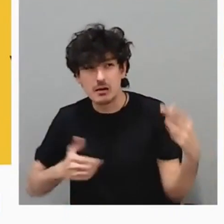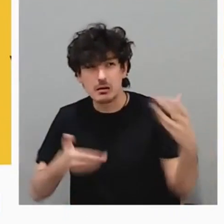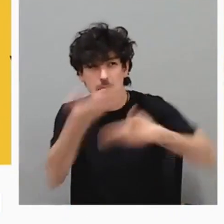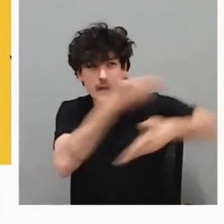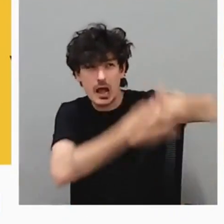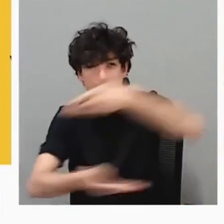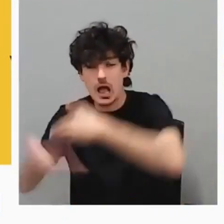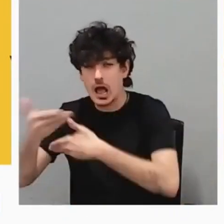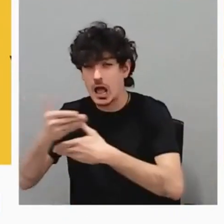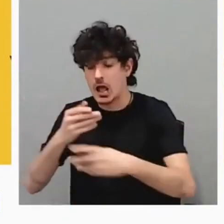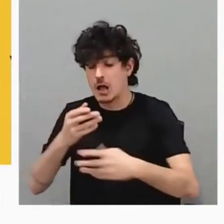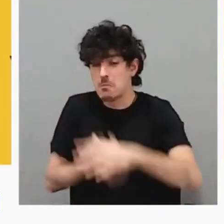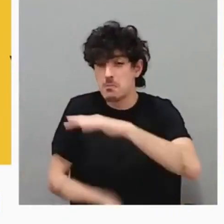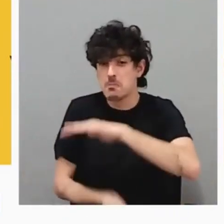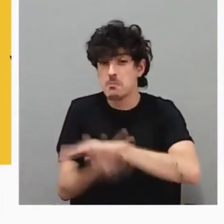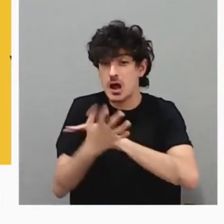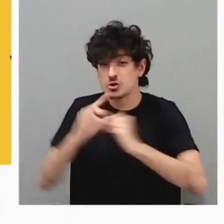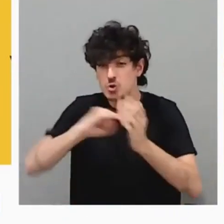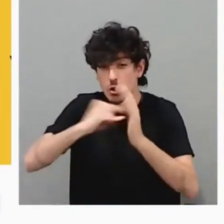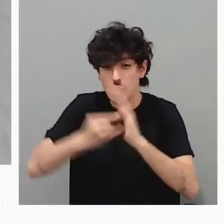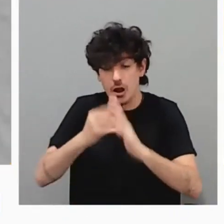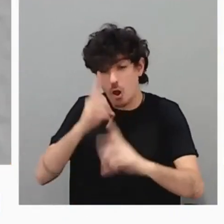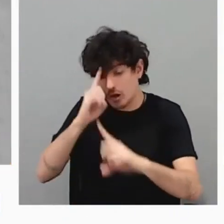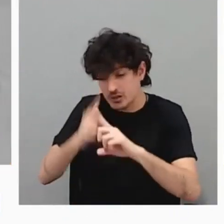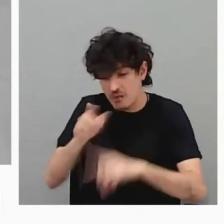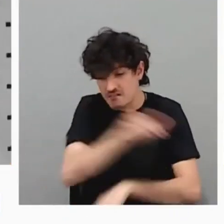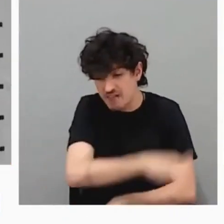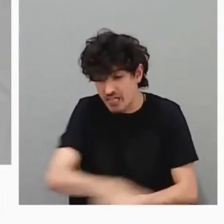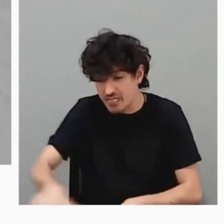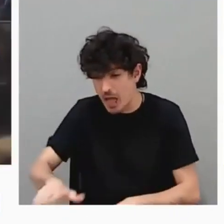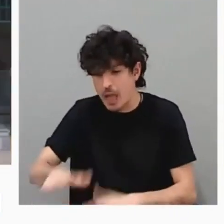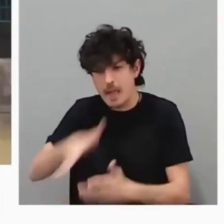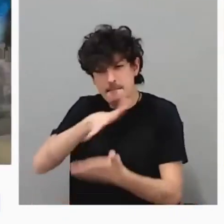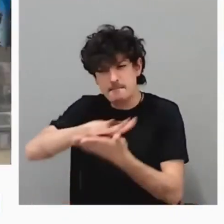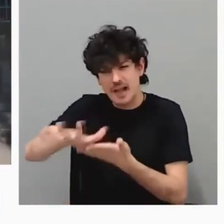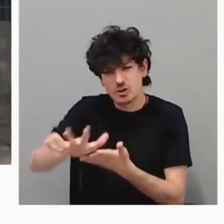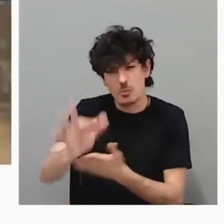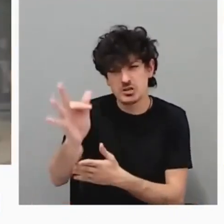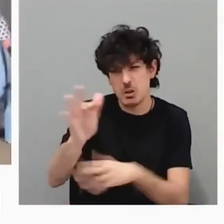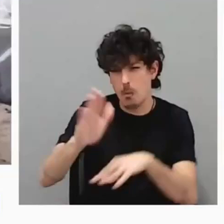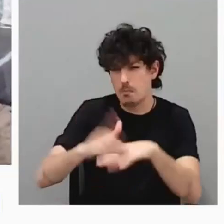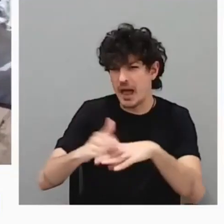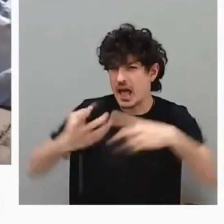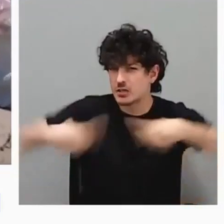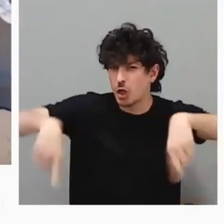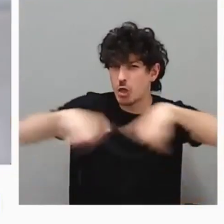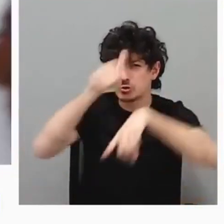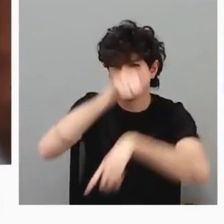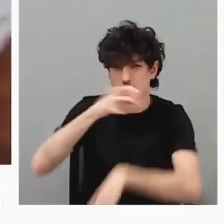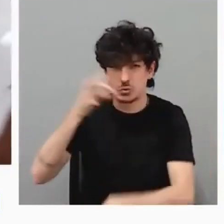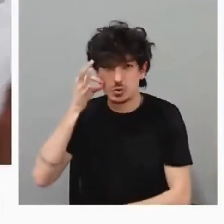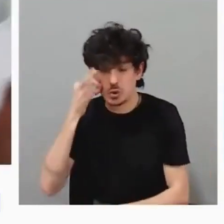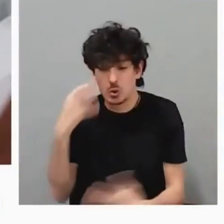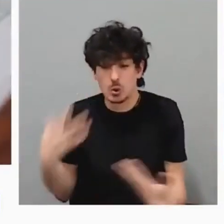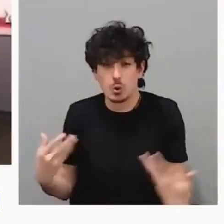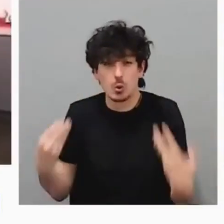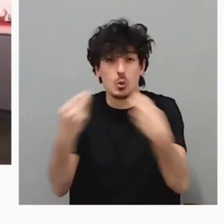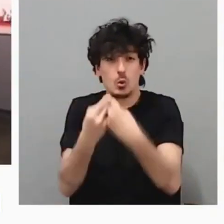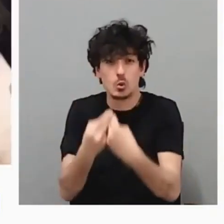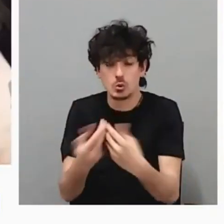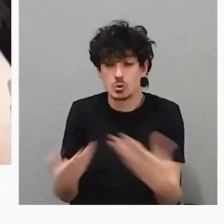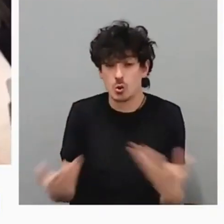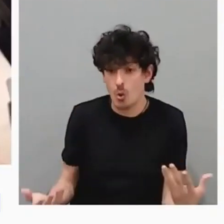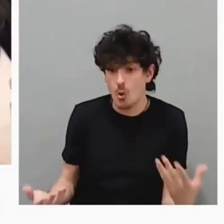con un impacto sostenible y positivo para todos y para todas. Y lo hacemos cada día juntos. Siempre uniendo, siempre